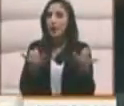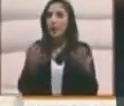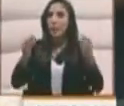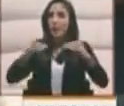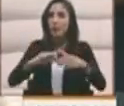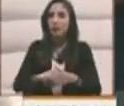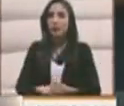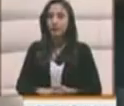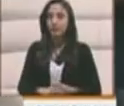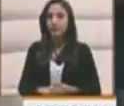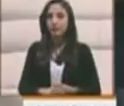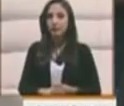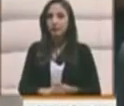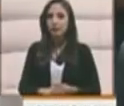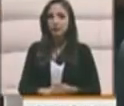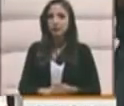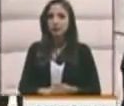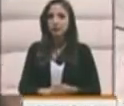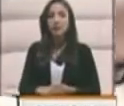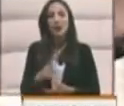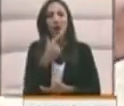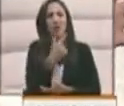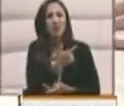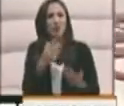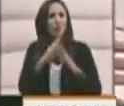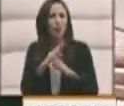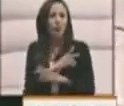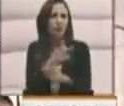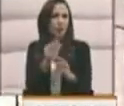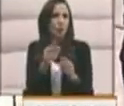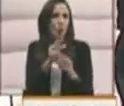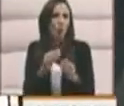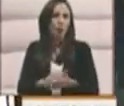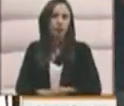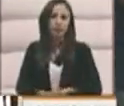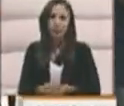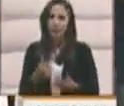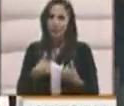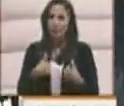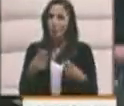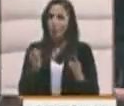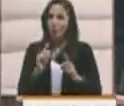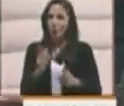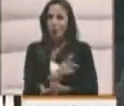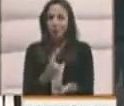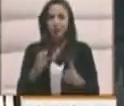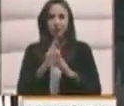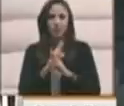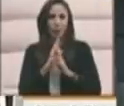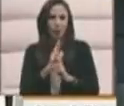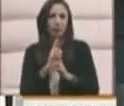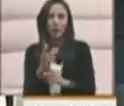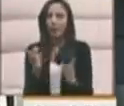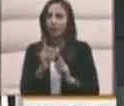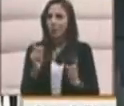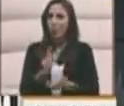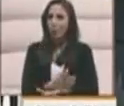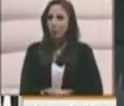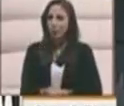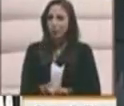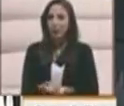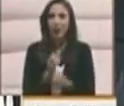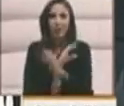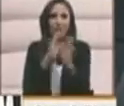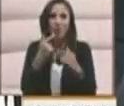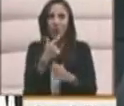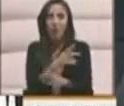inmediatamente salieron a negar de buenas a primeras la participación de ninguna figura de la oposición venezolana en todo